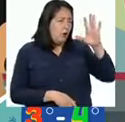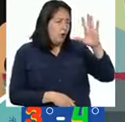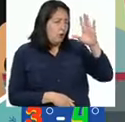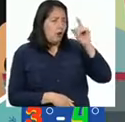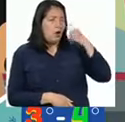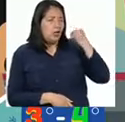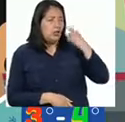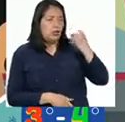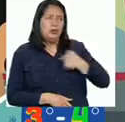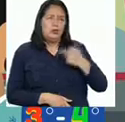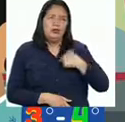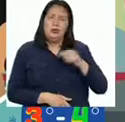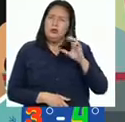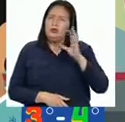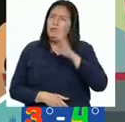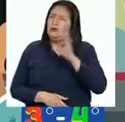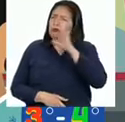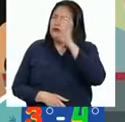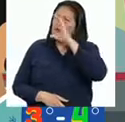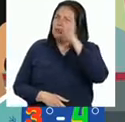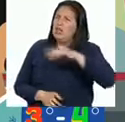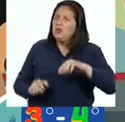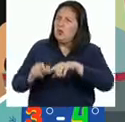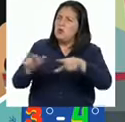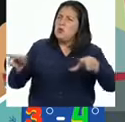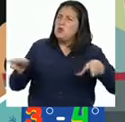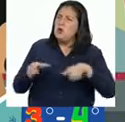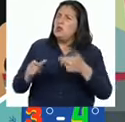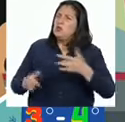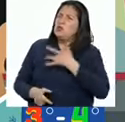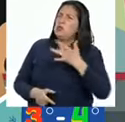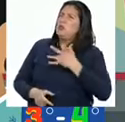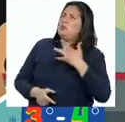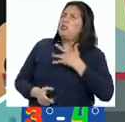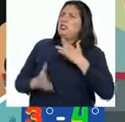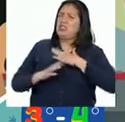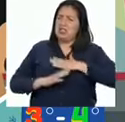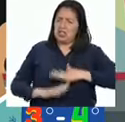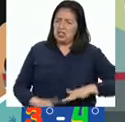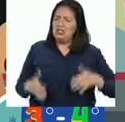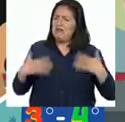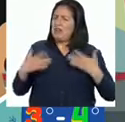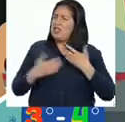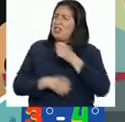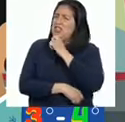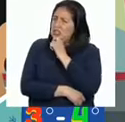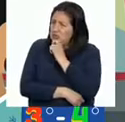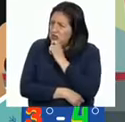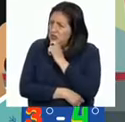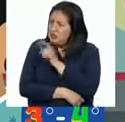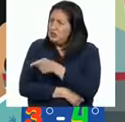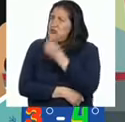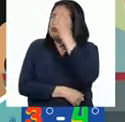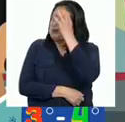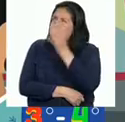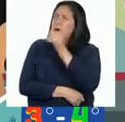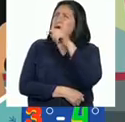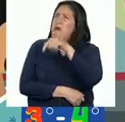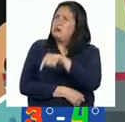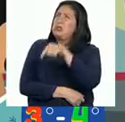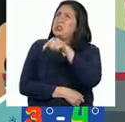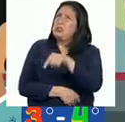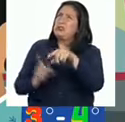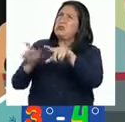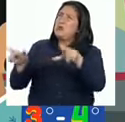señor! Estoy yendo a un espacio donde puedo sentirme tranquilo y feliz. Creo que este